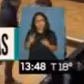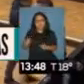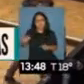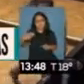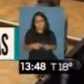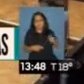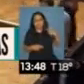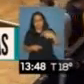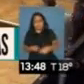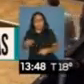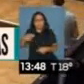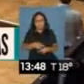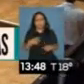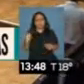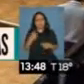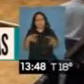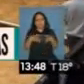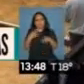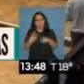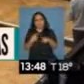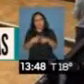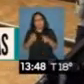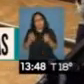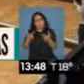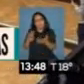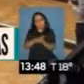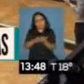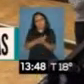Nosotros estamos aportando como oposición una salida, ¿no?